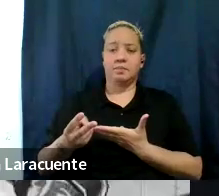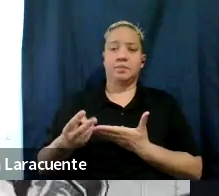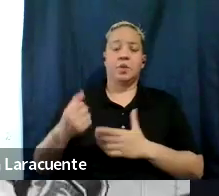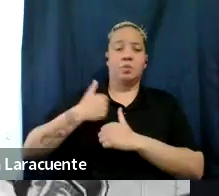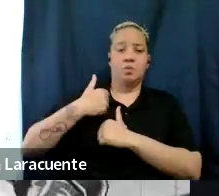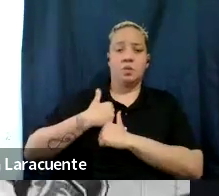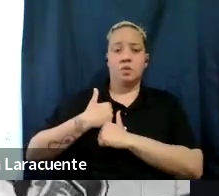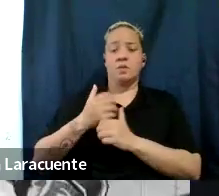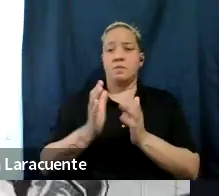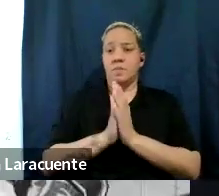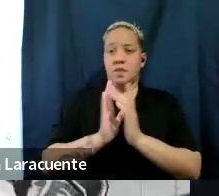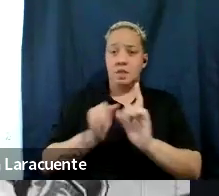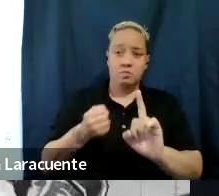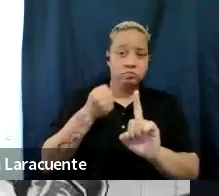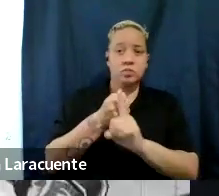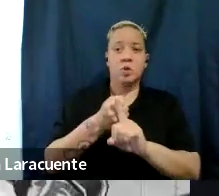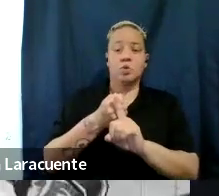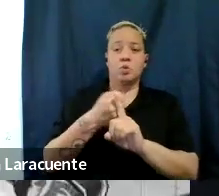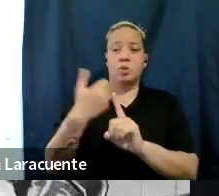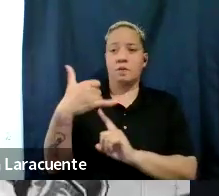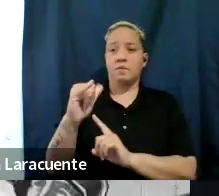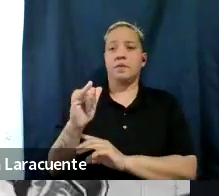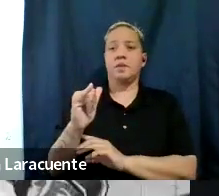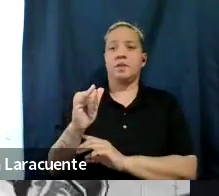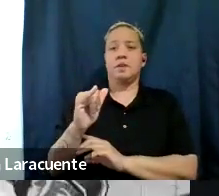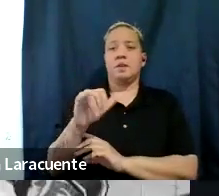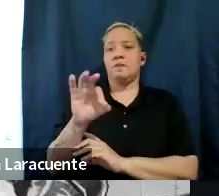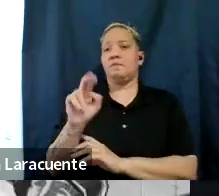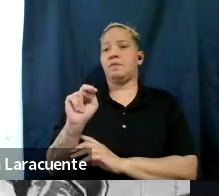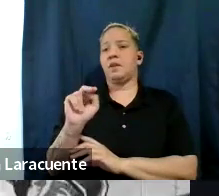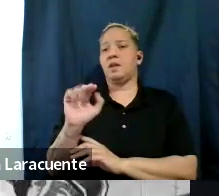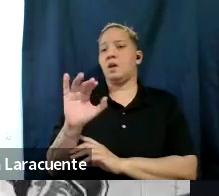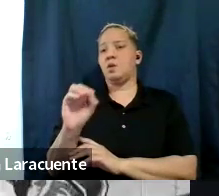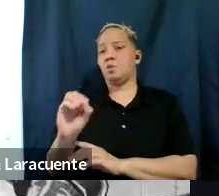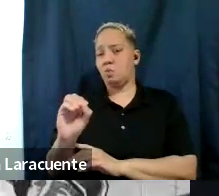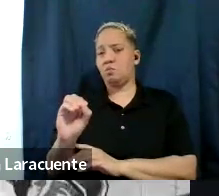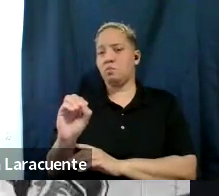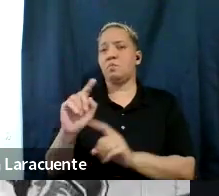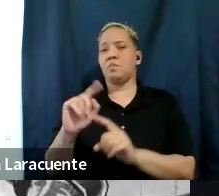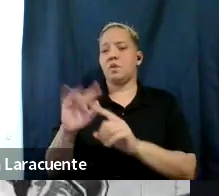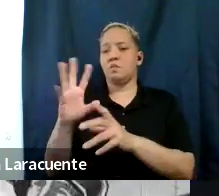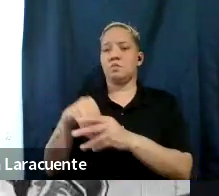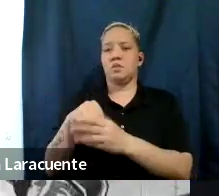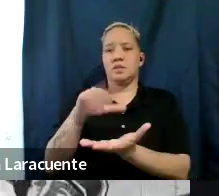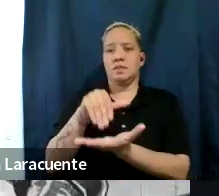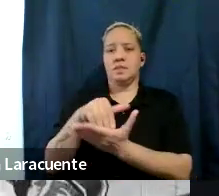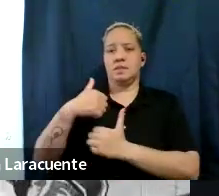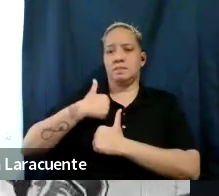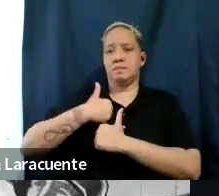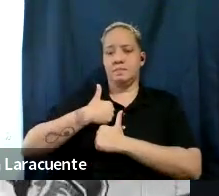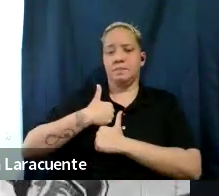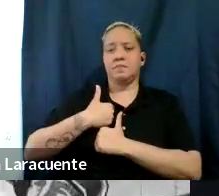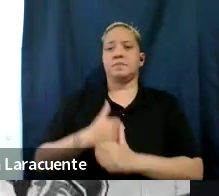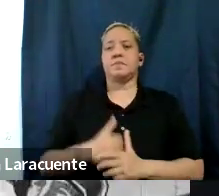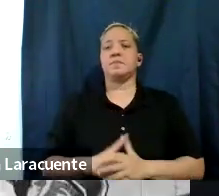el golpe, todavía no estaba a la cabeza Franco, pero Franco formaba parte del núcleo de militares